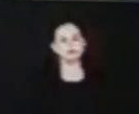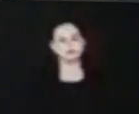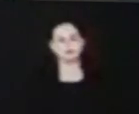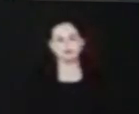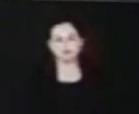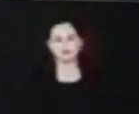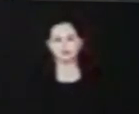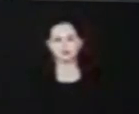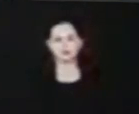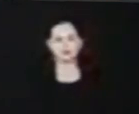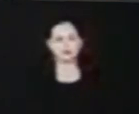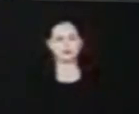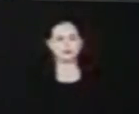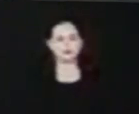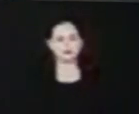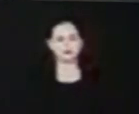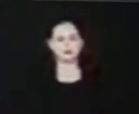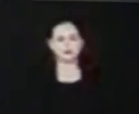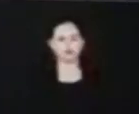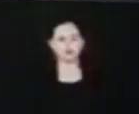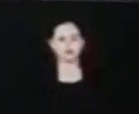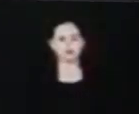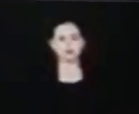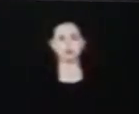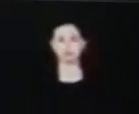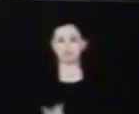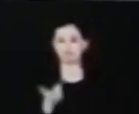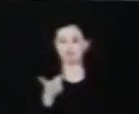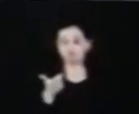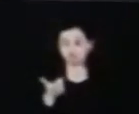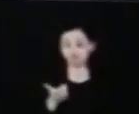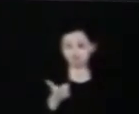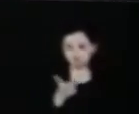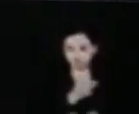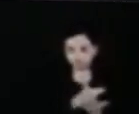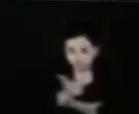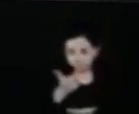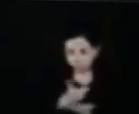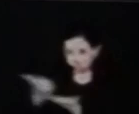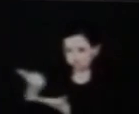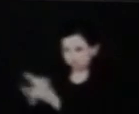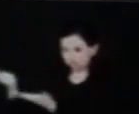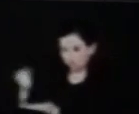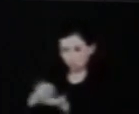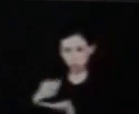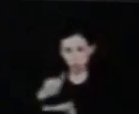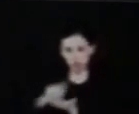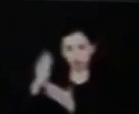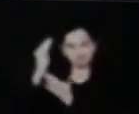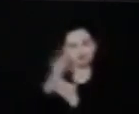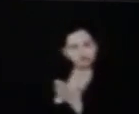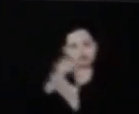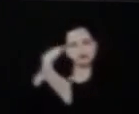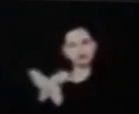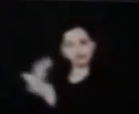Por eso bajarán los sueldos de los altos funcionarios públicos.